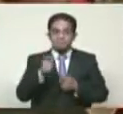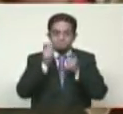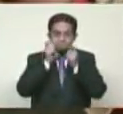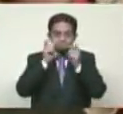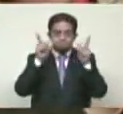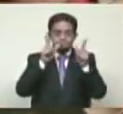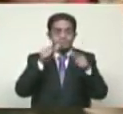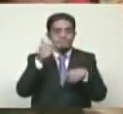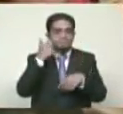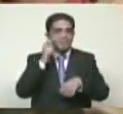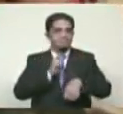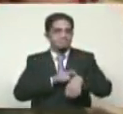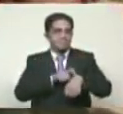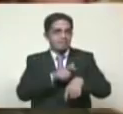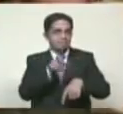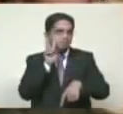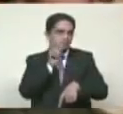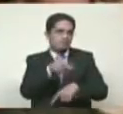tiempo.